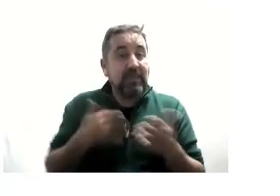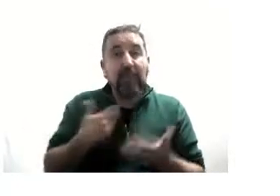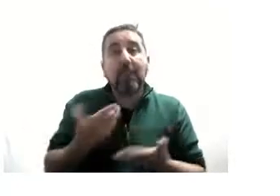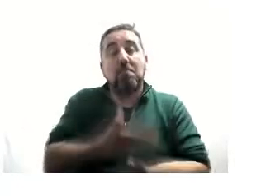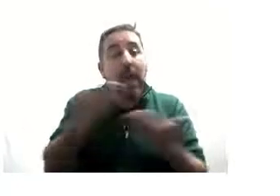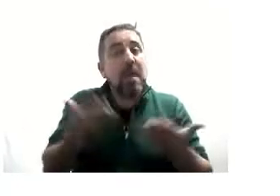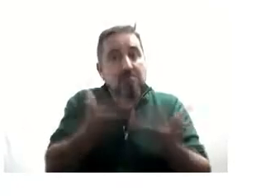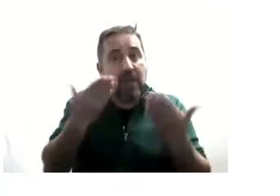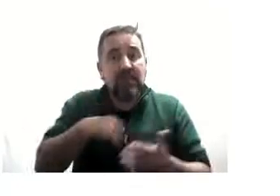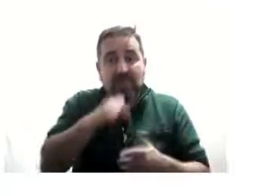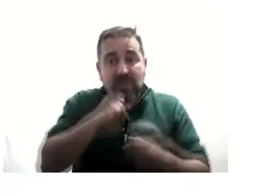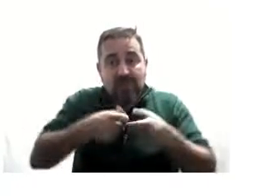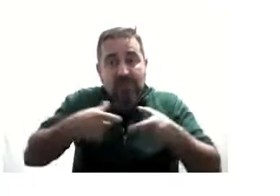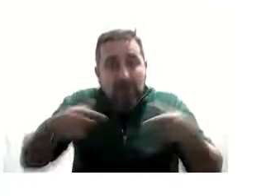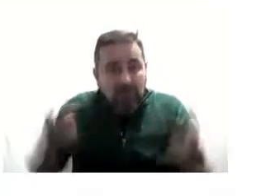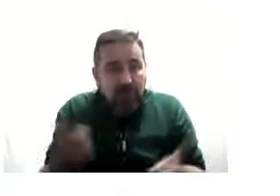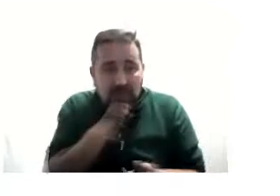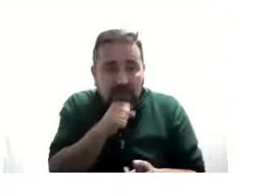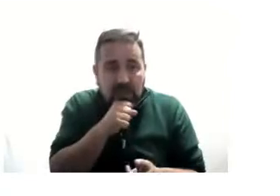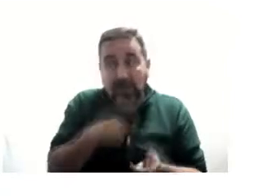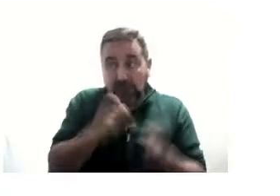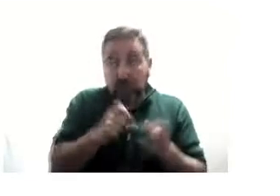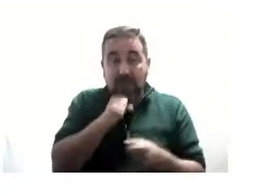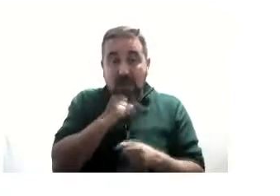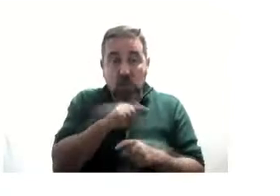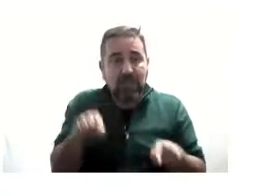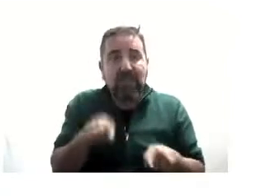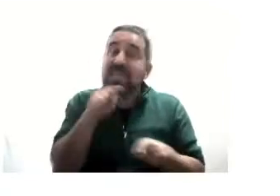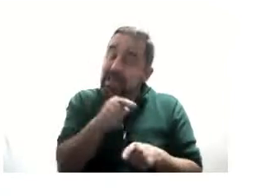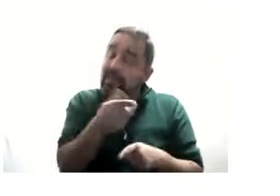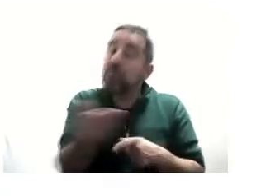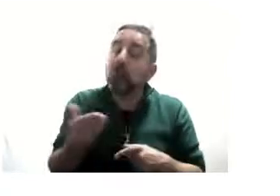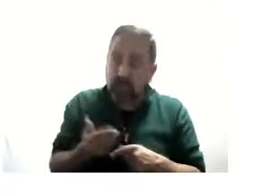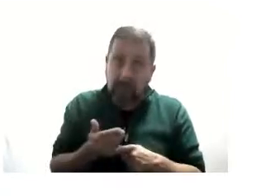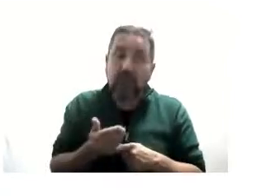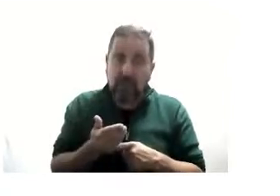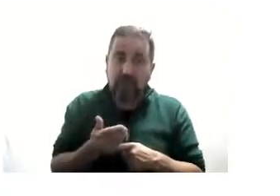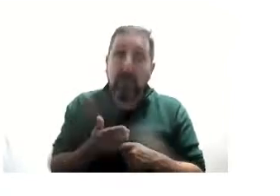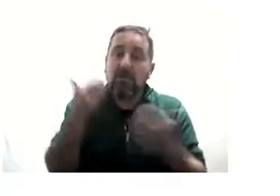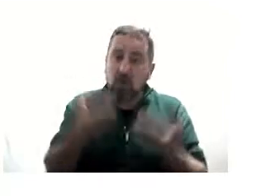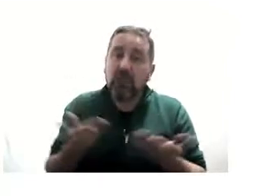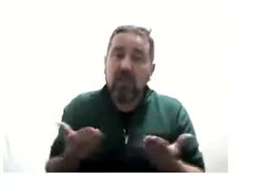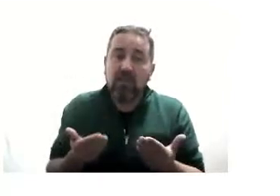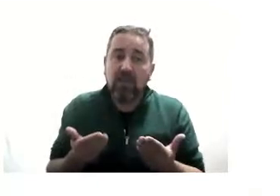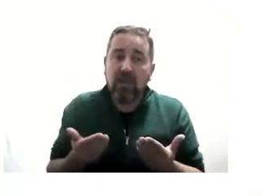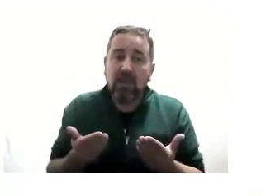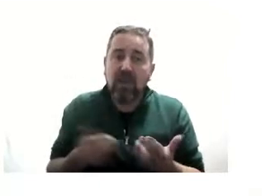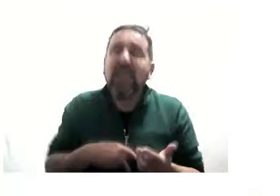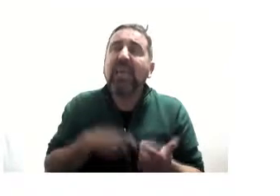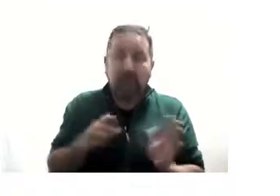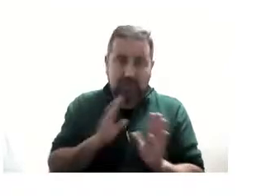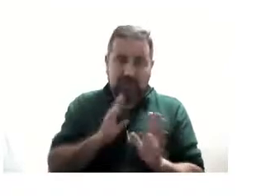vez vamos a tener personas mayores y ahí es donde cobra importancia la importancia general del